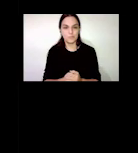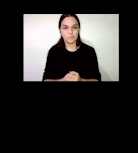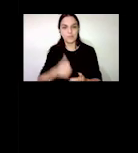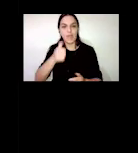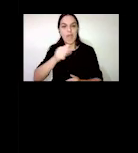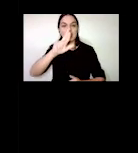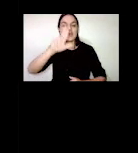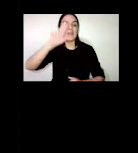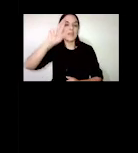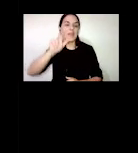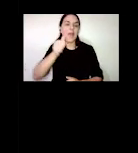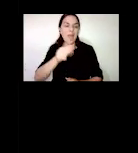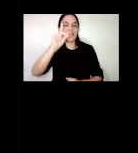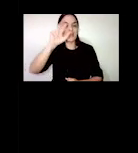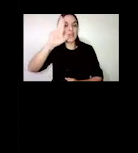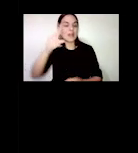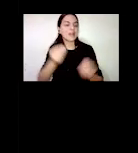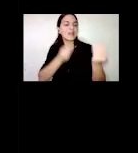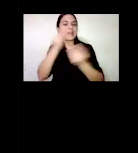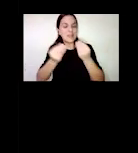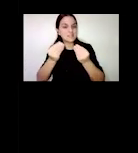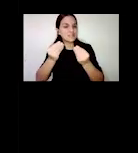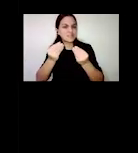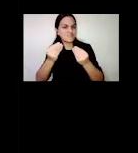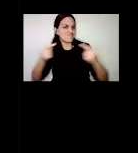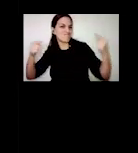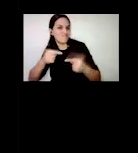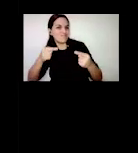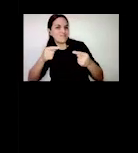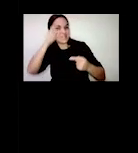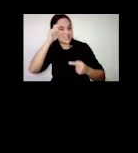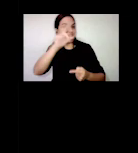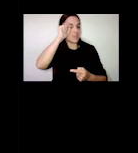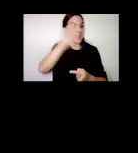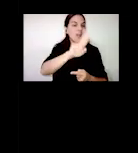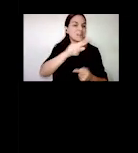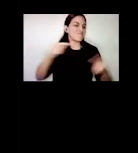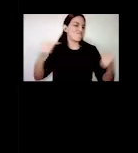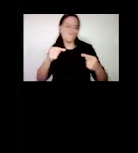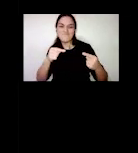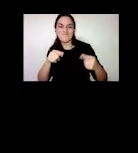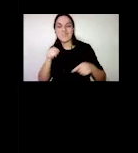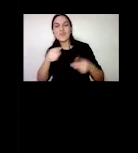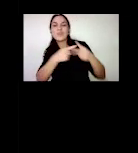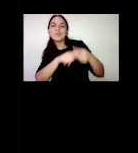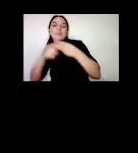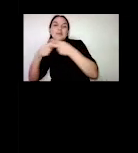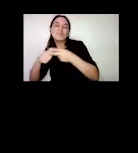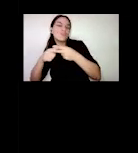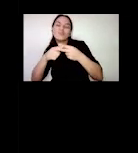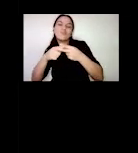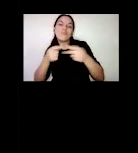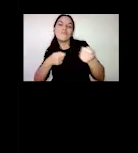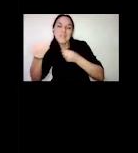El ADR es lo opuesto al CDR, ¿sí? Son instrumentos financieros derivados. Un derivado financiero